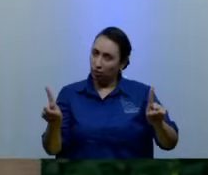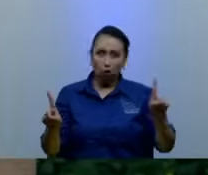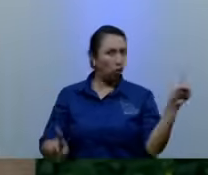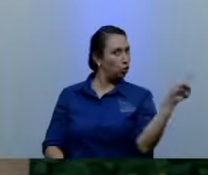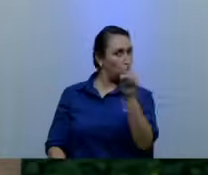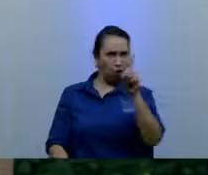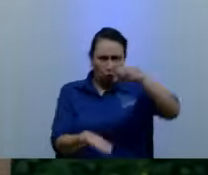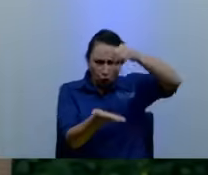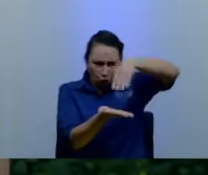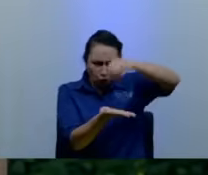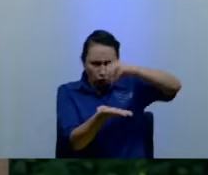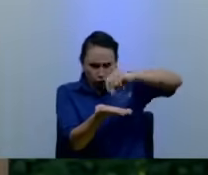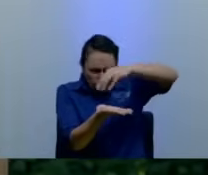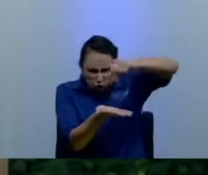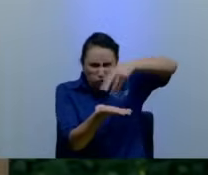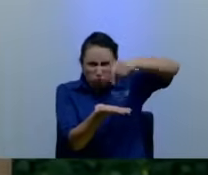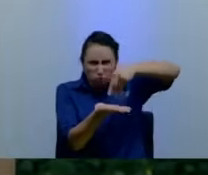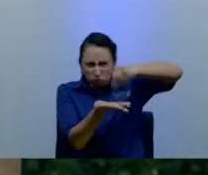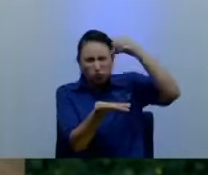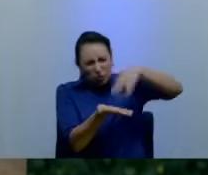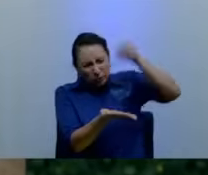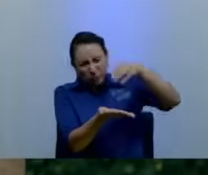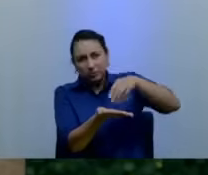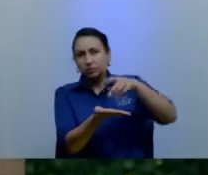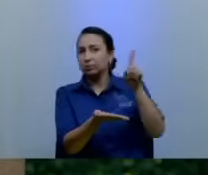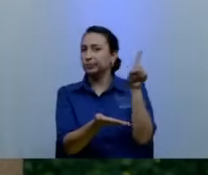¿verdad? Entonces ahora,